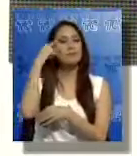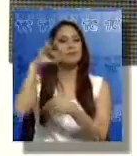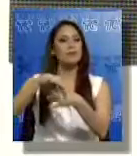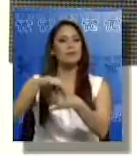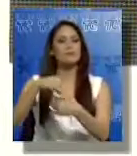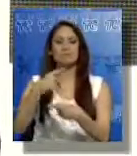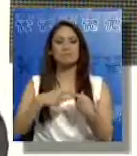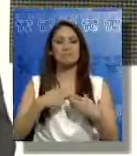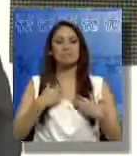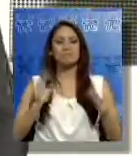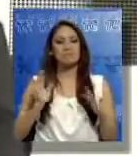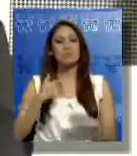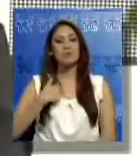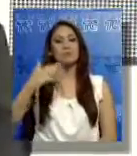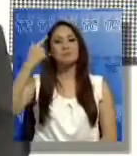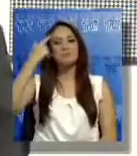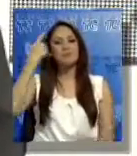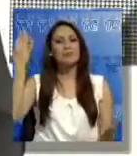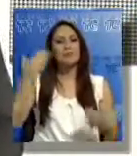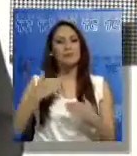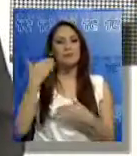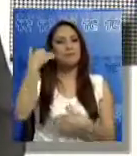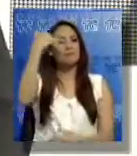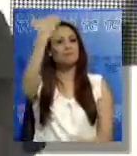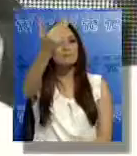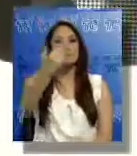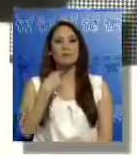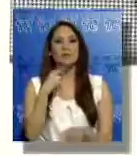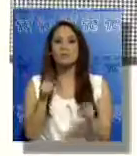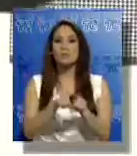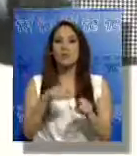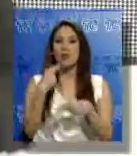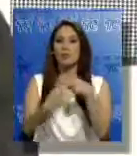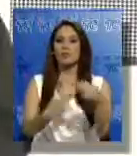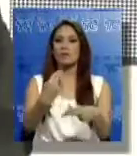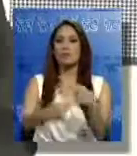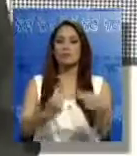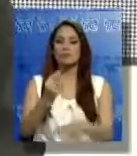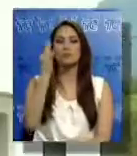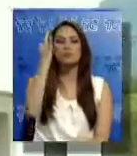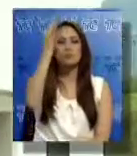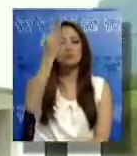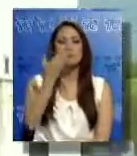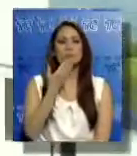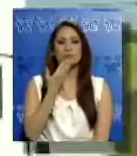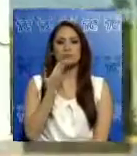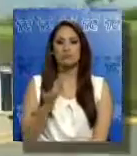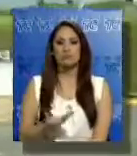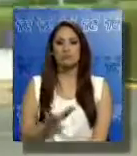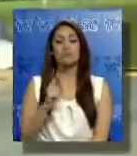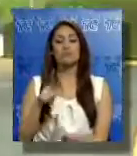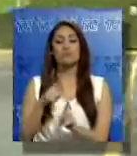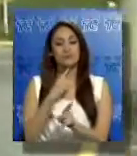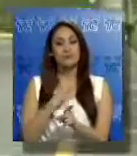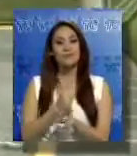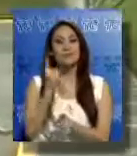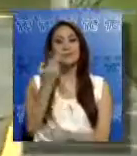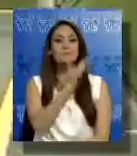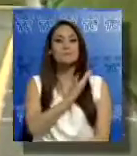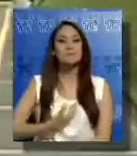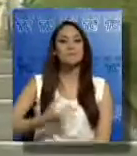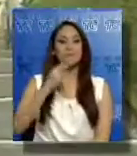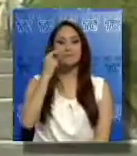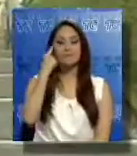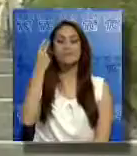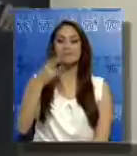mientras nosotros estamos pensando en las generaciones del futuro del país. El primer mandatario también recorrió el